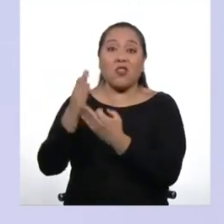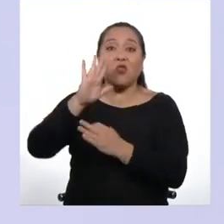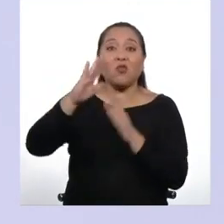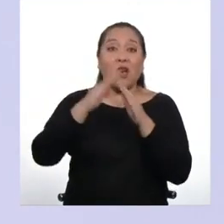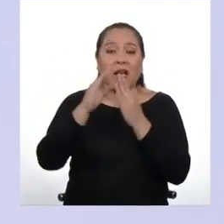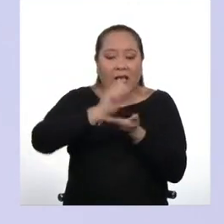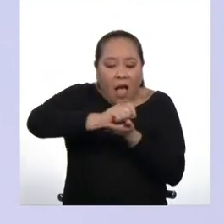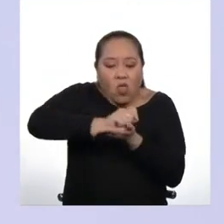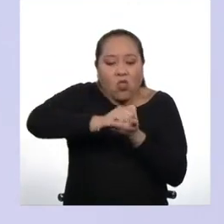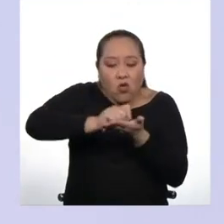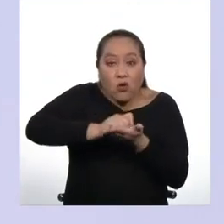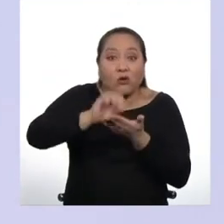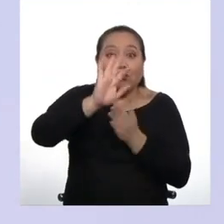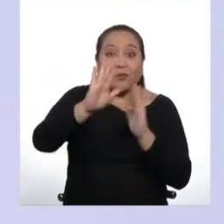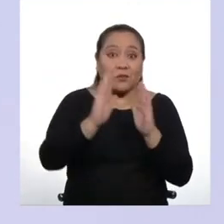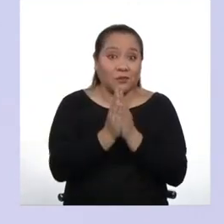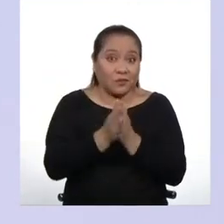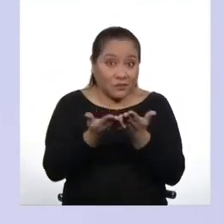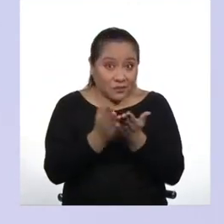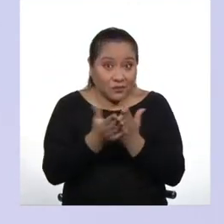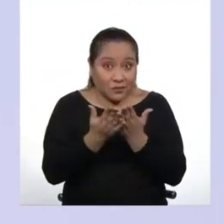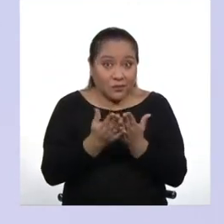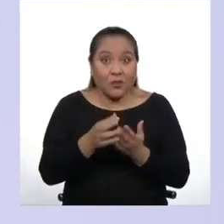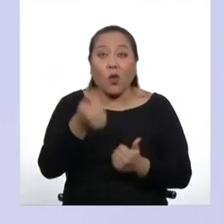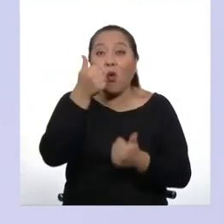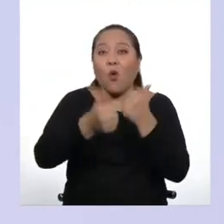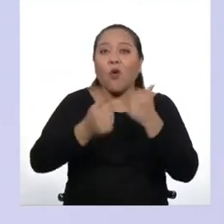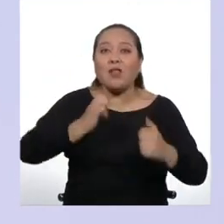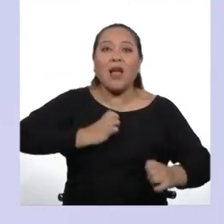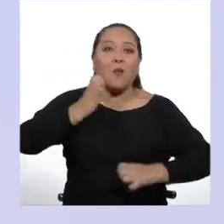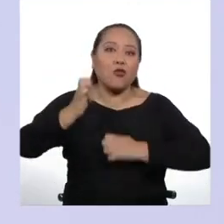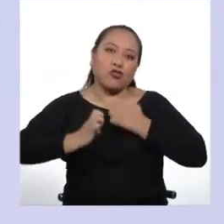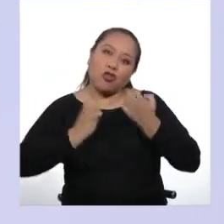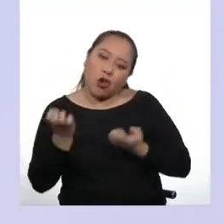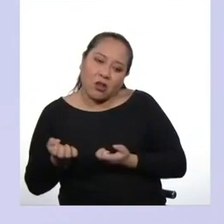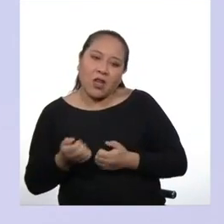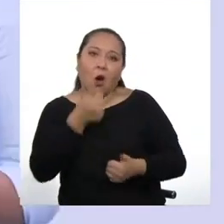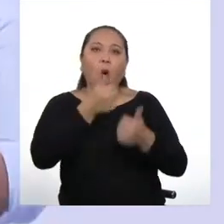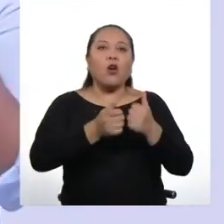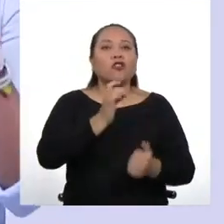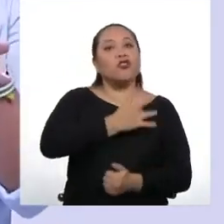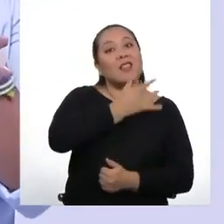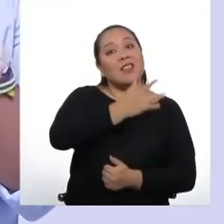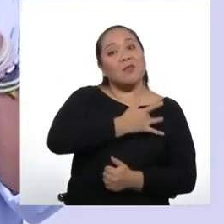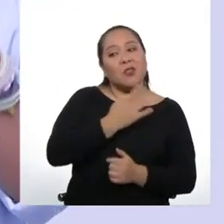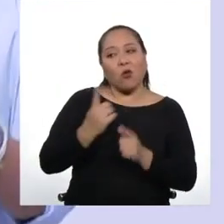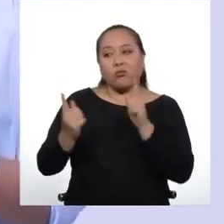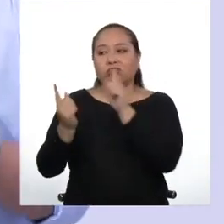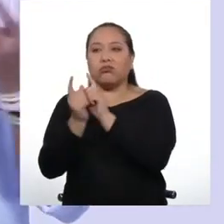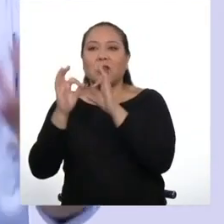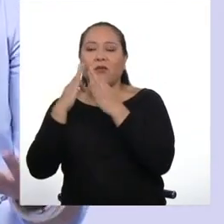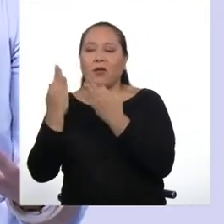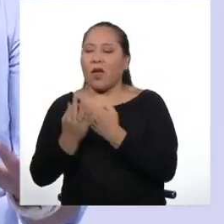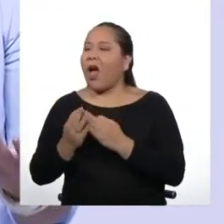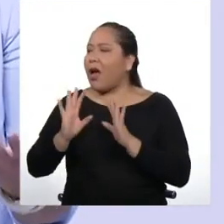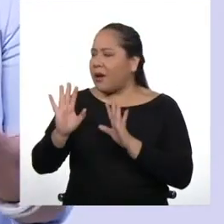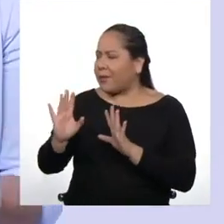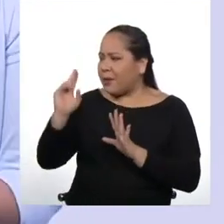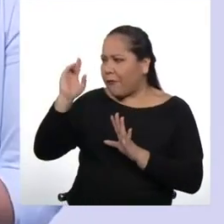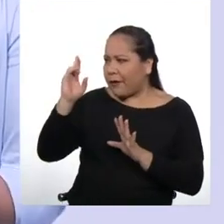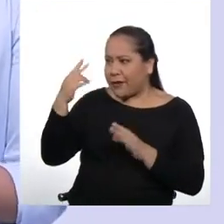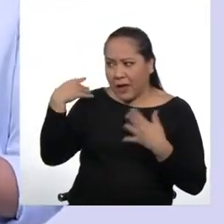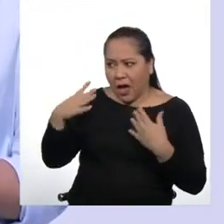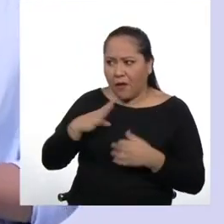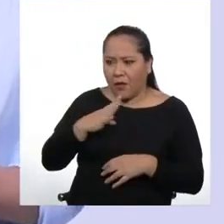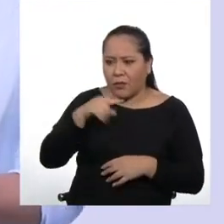anoten en sus cuadernos las emociones y sentimientos que sienten cuando están en familia. Profe, ya que hablamos de la familia,